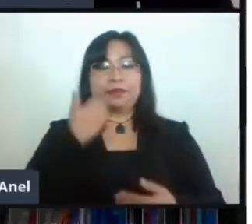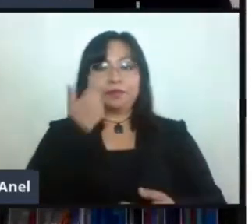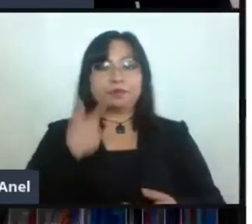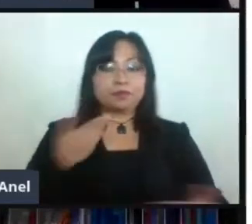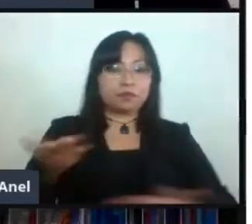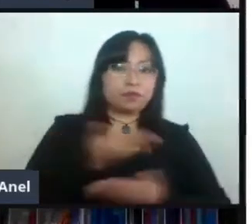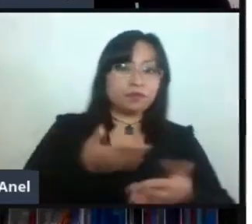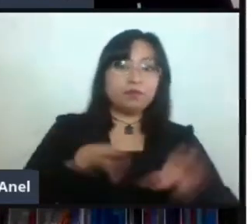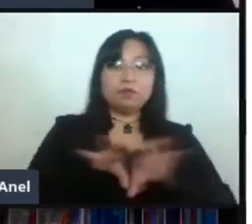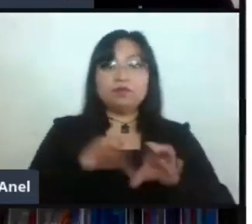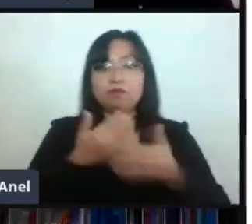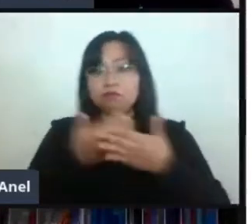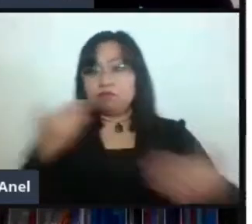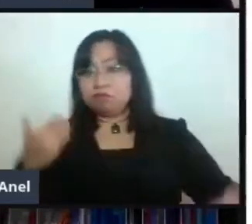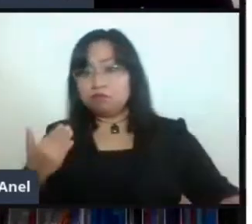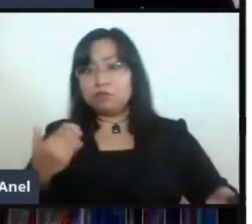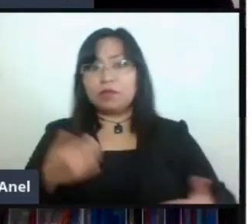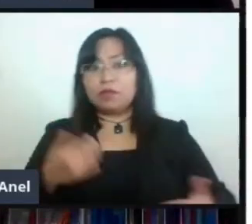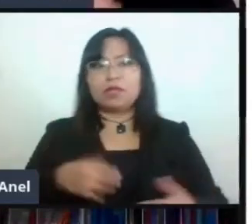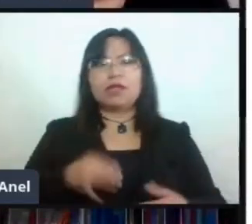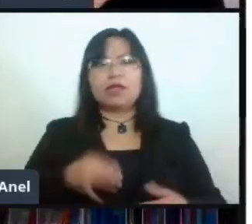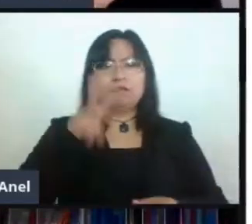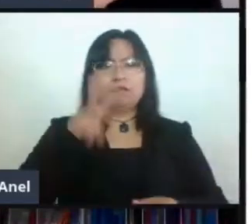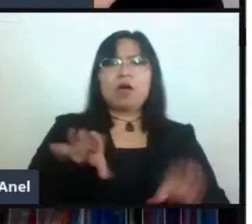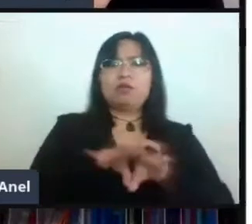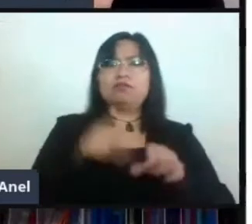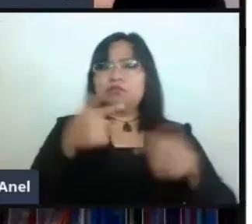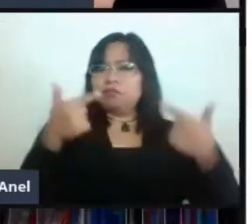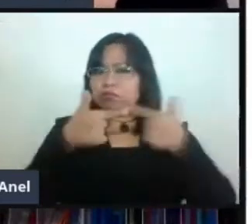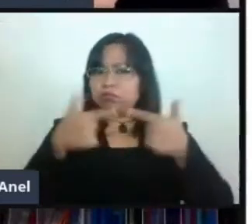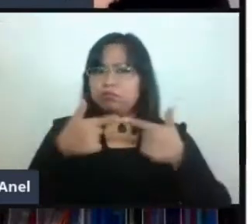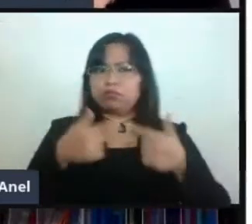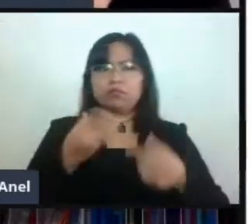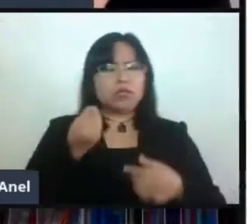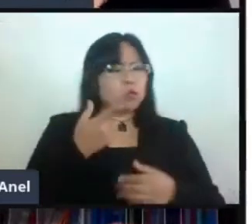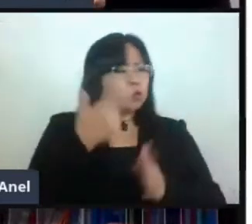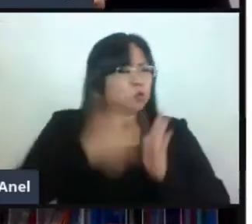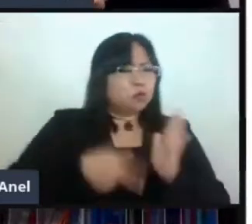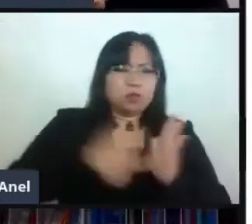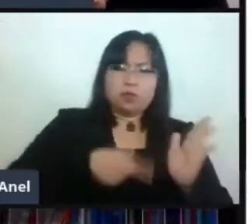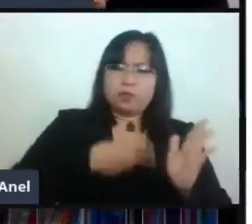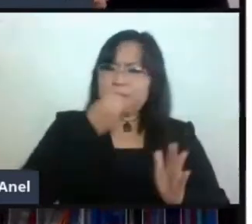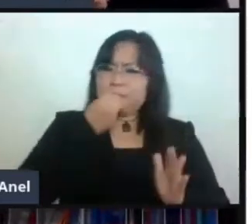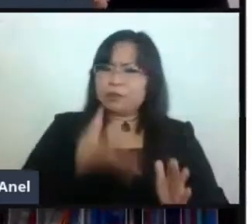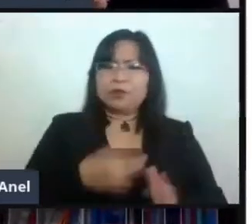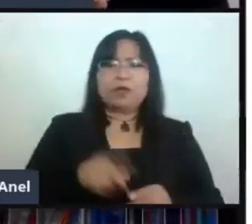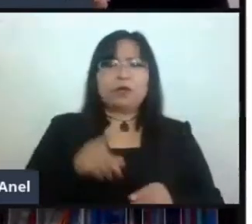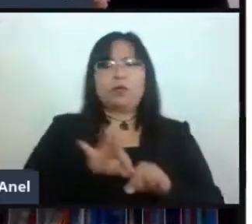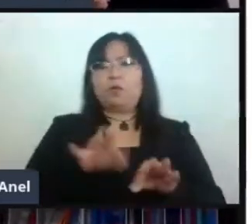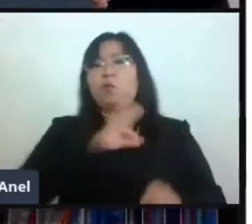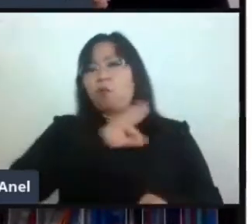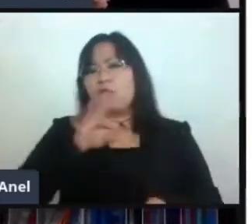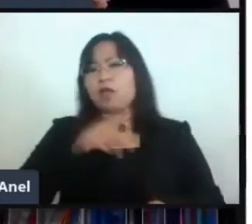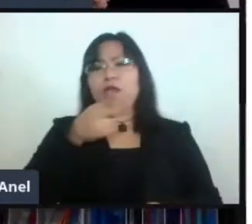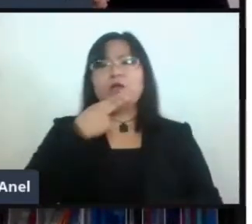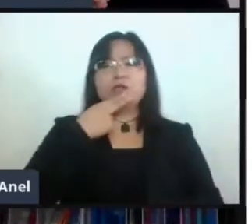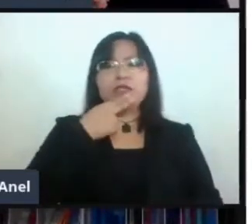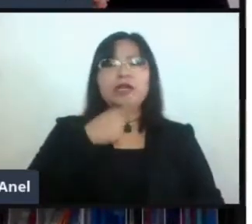sesión, es que Google tiene, las herramientas de Google son útiles para los docentes